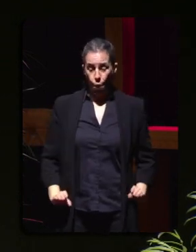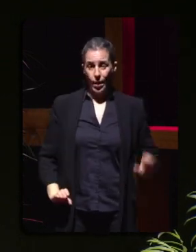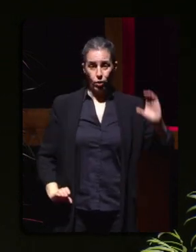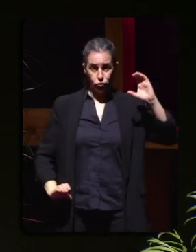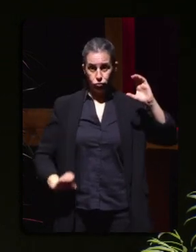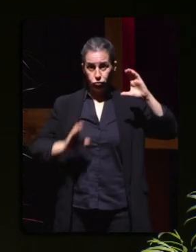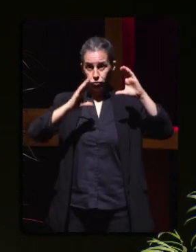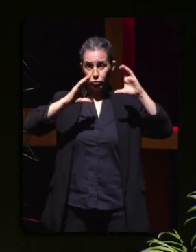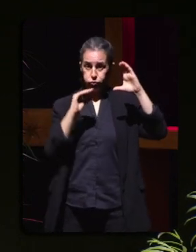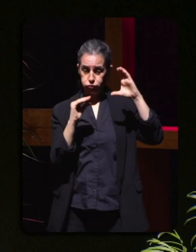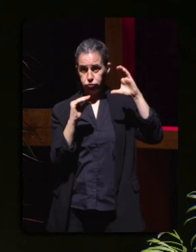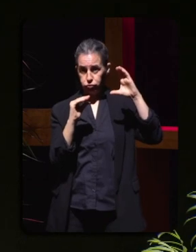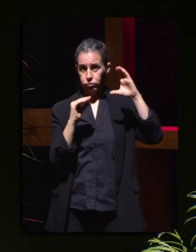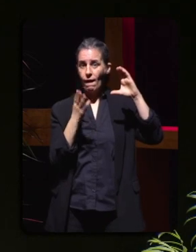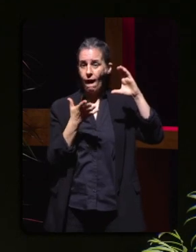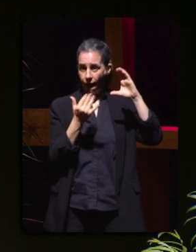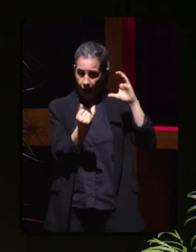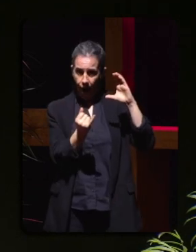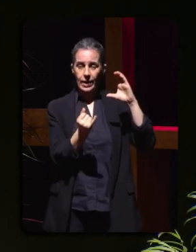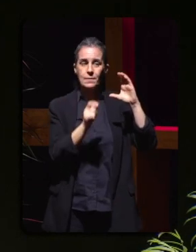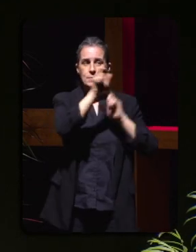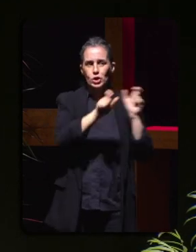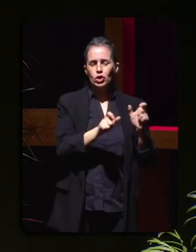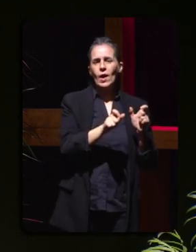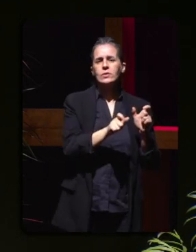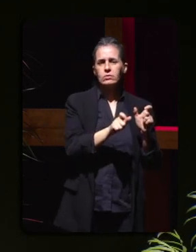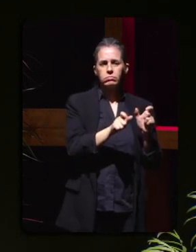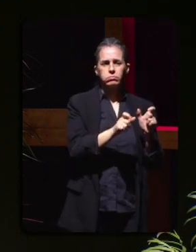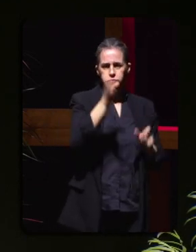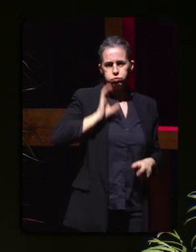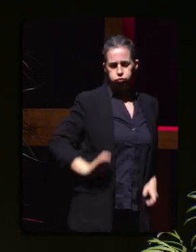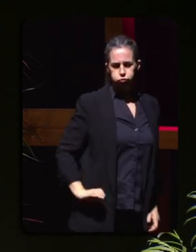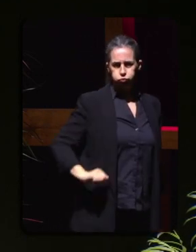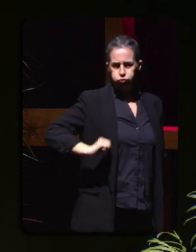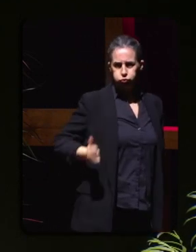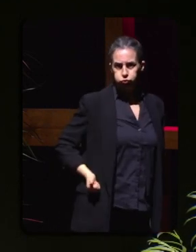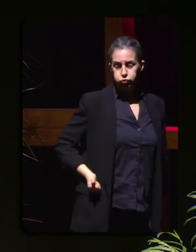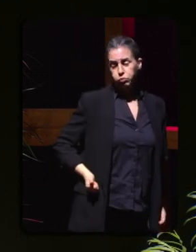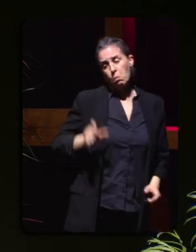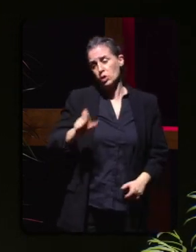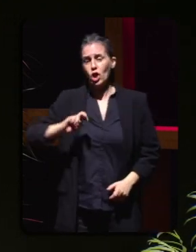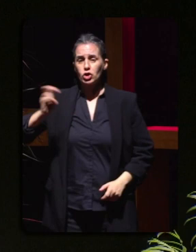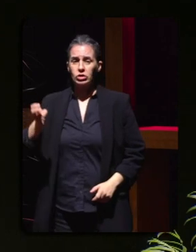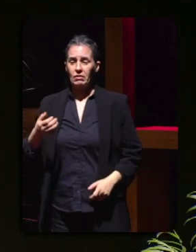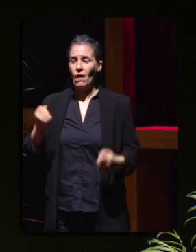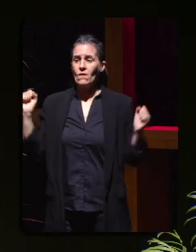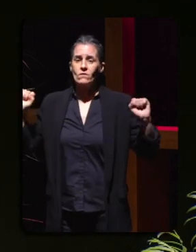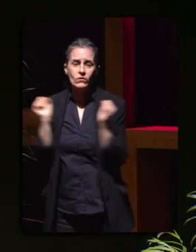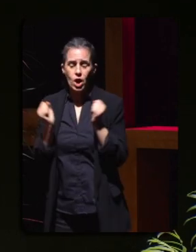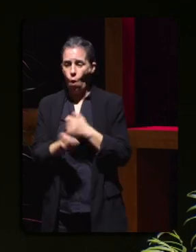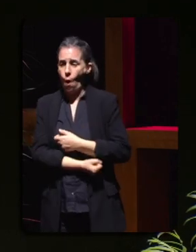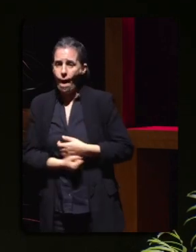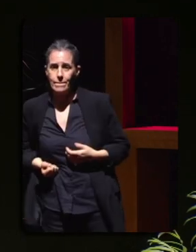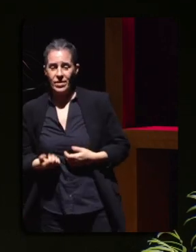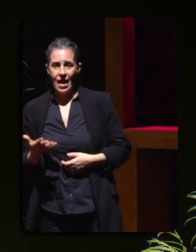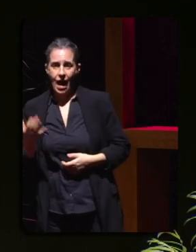de lo que están ganando los que más ganan frente a los que están pasando frío y hambre en nuestro país es imposible eso es